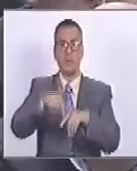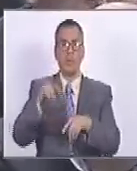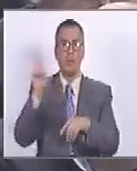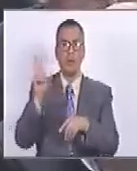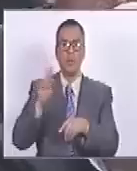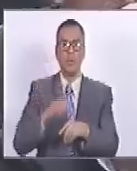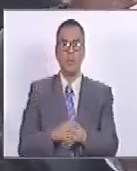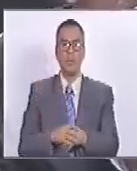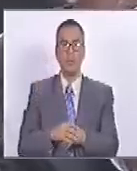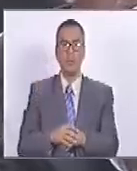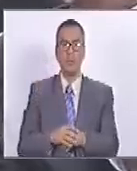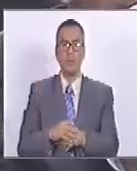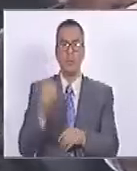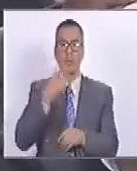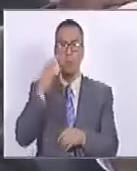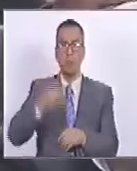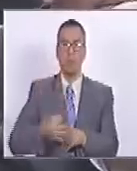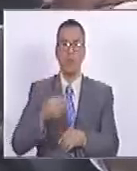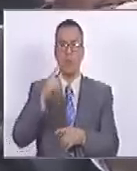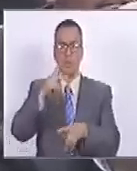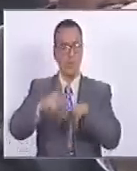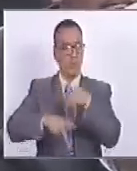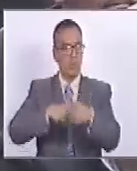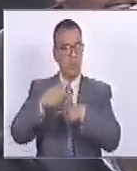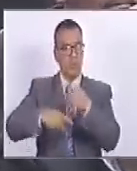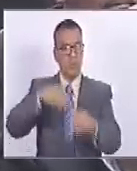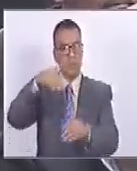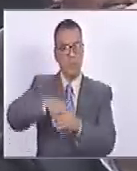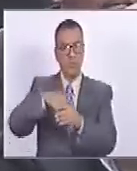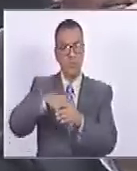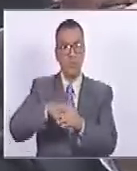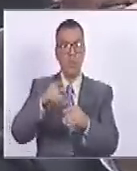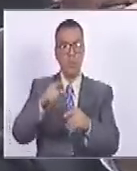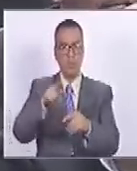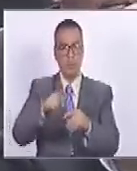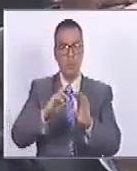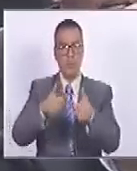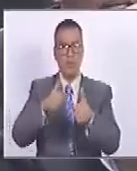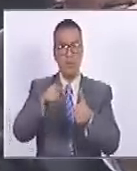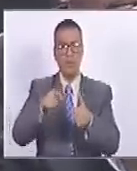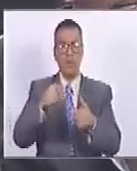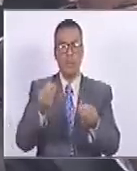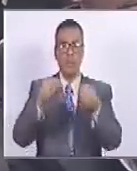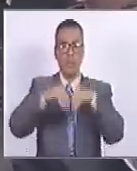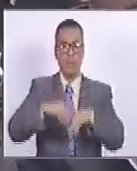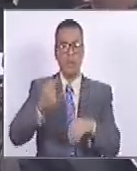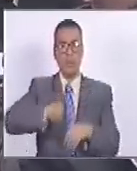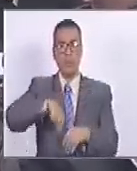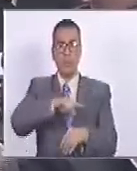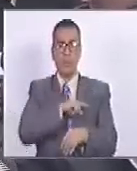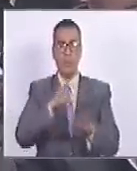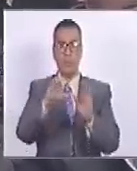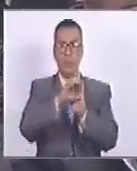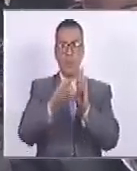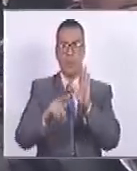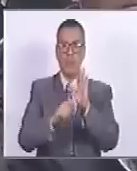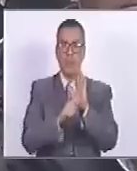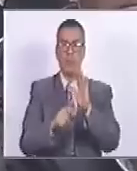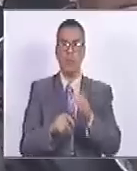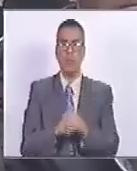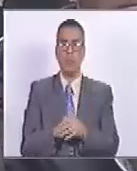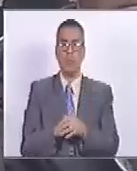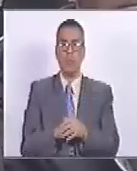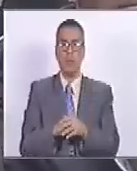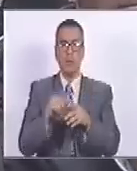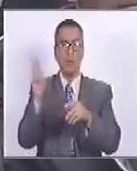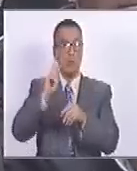Venezuela, y que efectivamente hay un proceso electoral en puerta de acuerdo a nuestra constitución, y